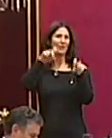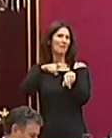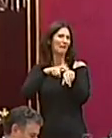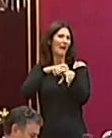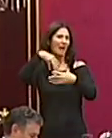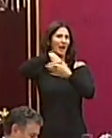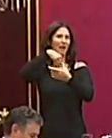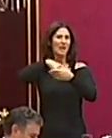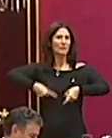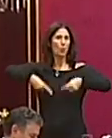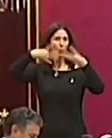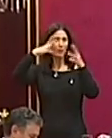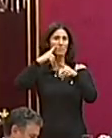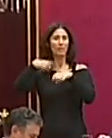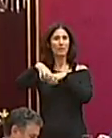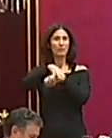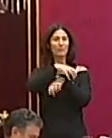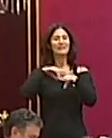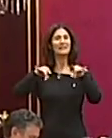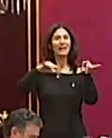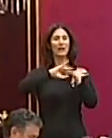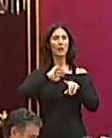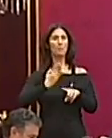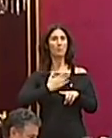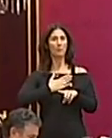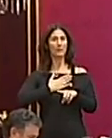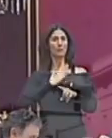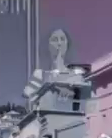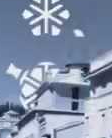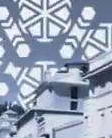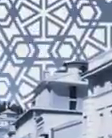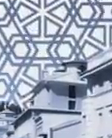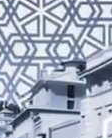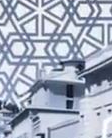votos a favor y 5 en contra, el pleno será el 22 de diciembre.